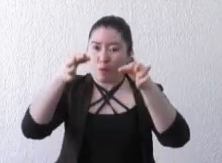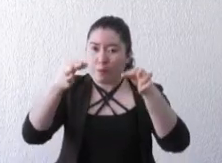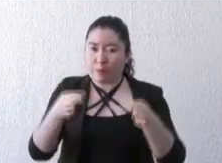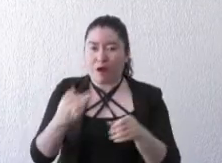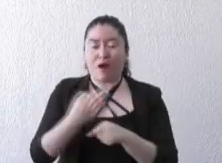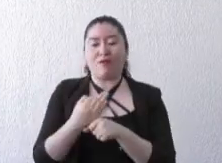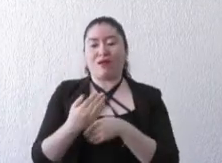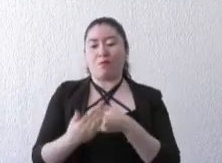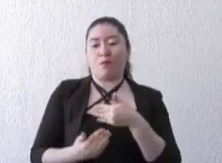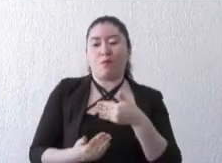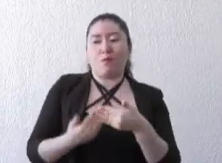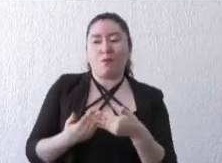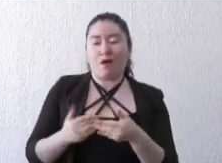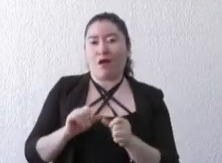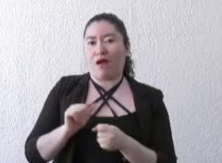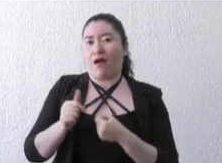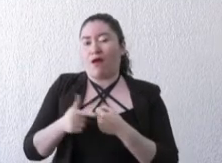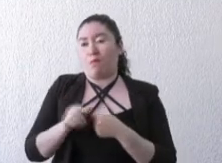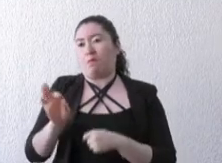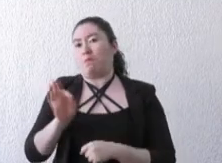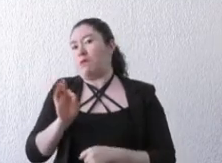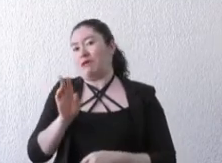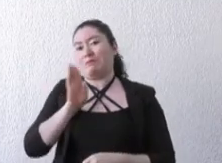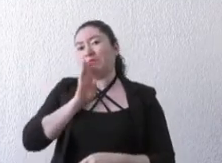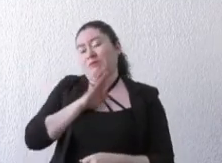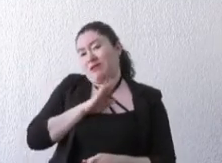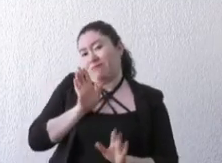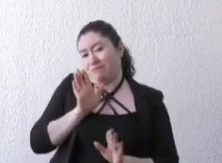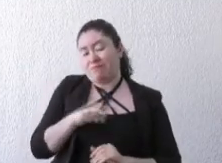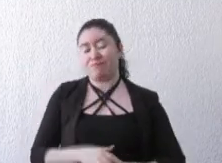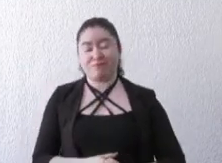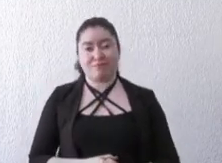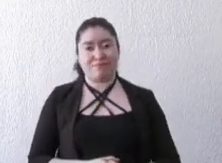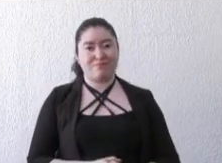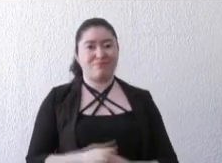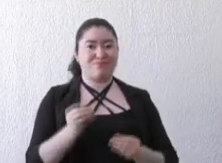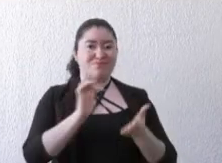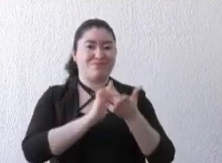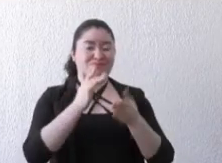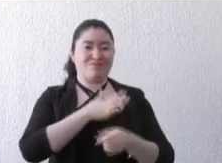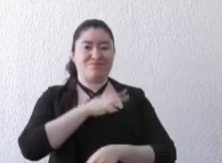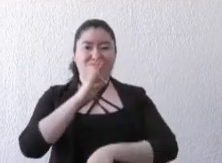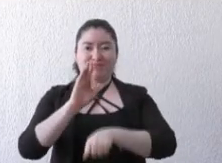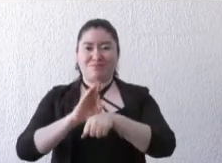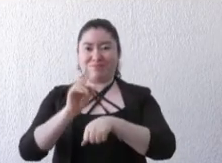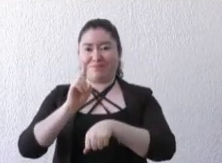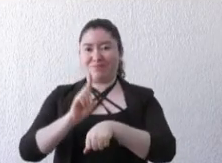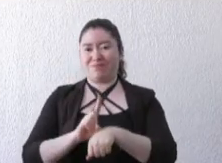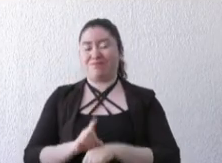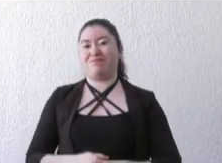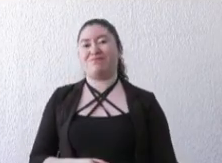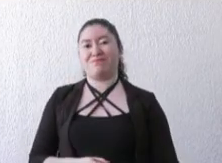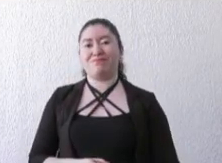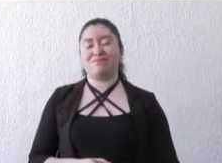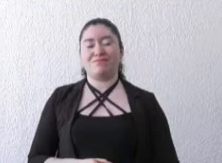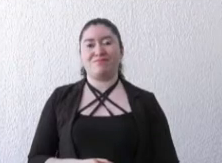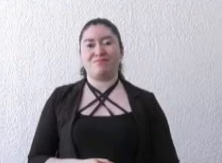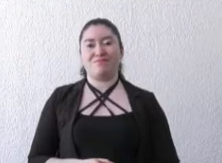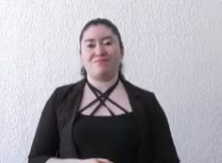adelantar algo que a lo mejor no es exactamente. Muchas gracias. Buen día a todos. Continuamos con Iván Sosa, de